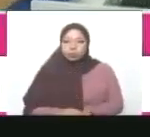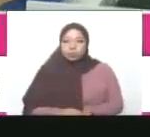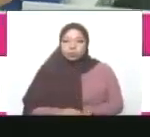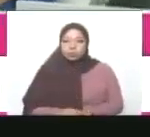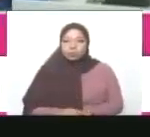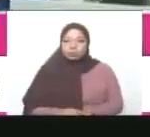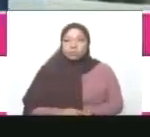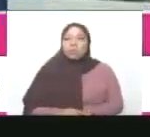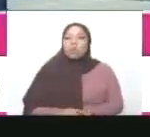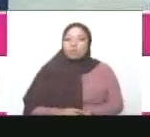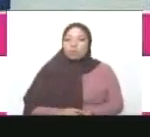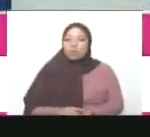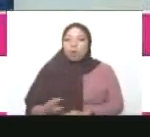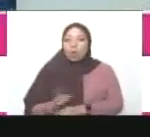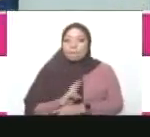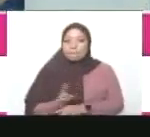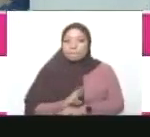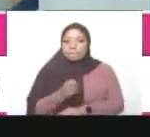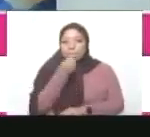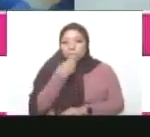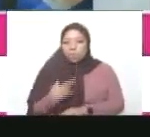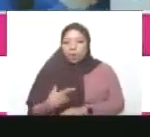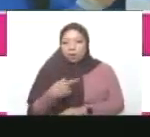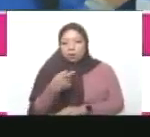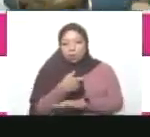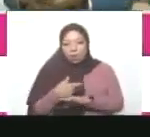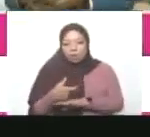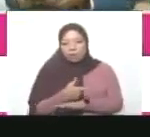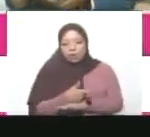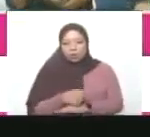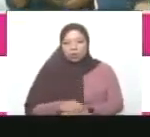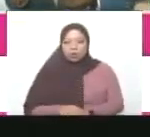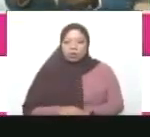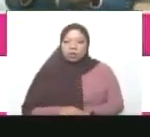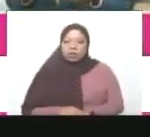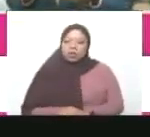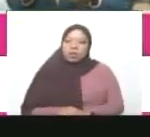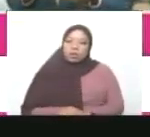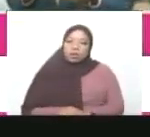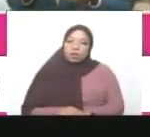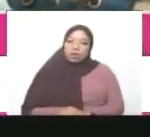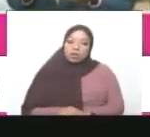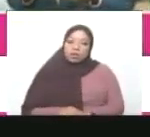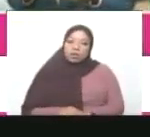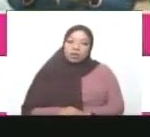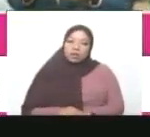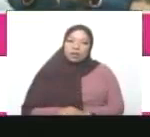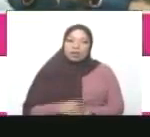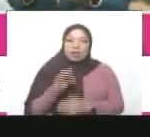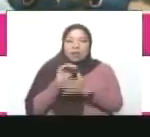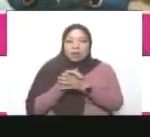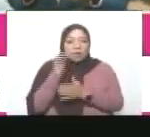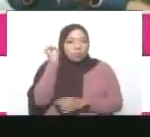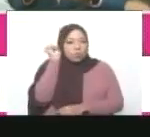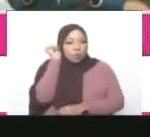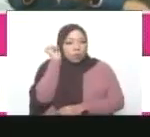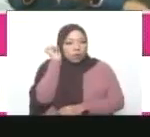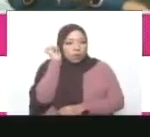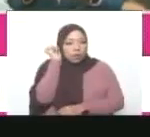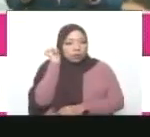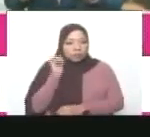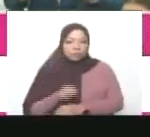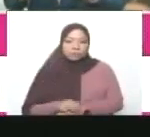Pronto lo vamos a exportar, el 1x10 del buen gobierno. Ahora tenemos a Gabriela. Gabriela.